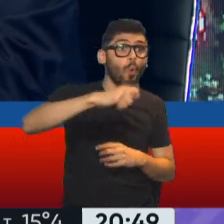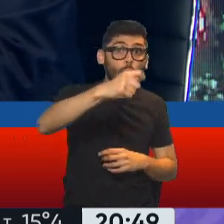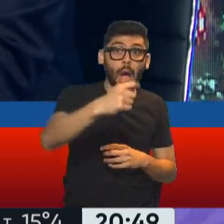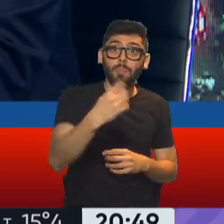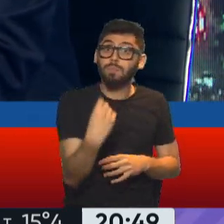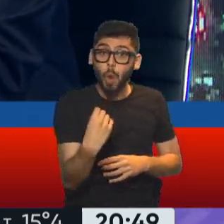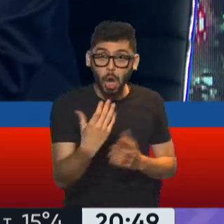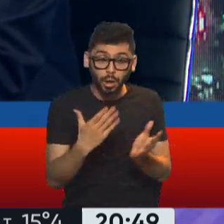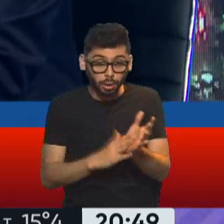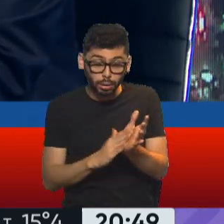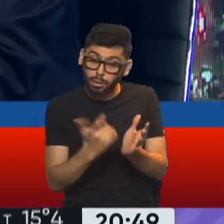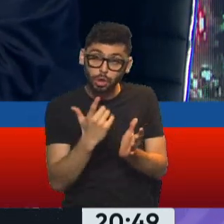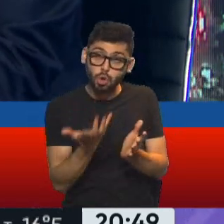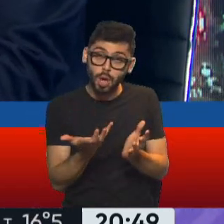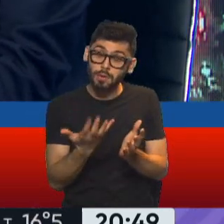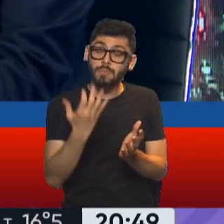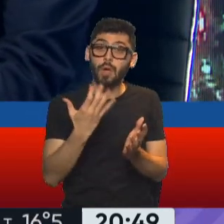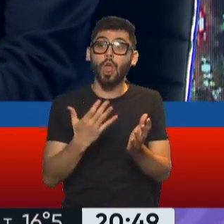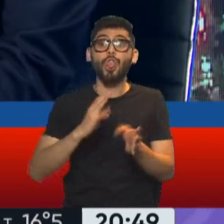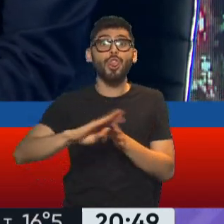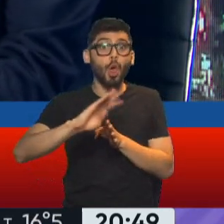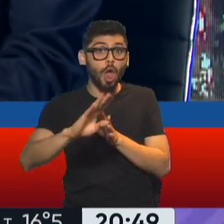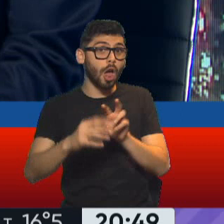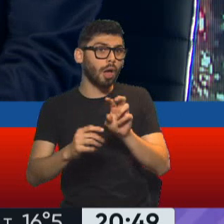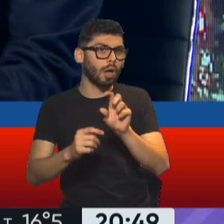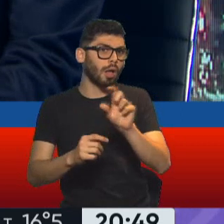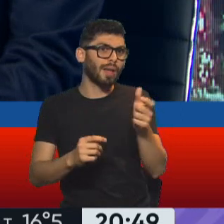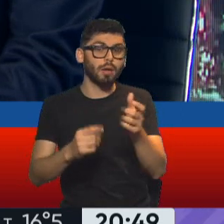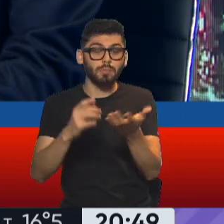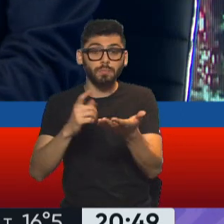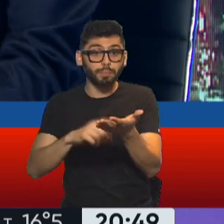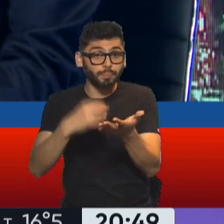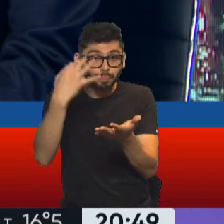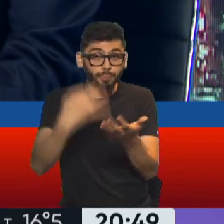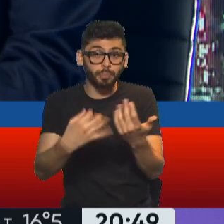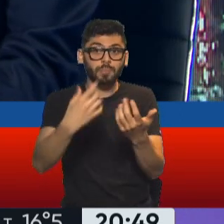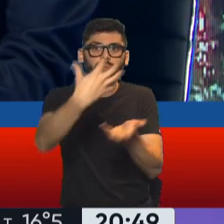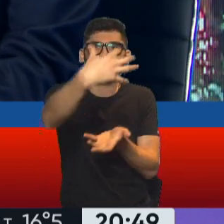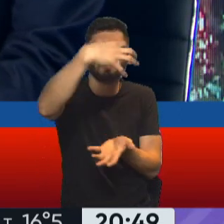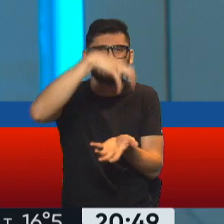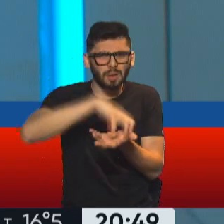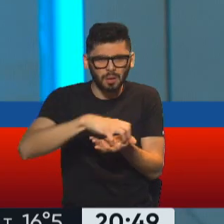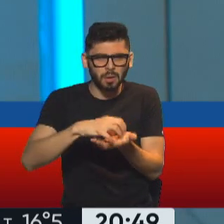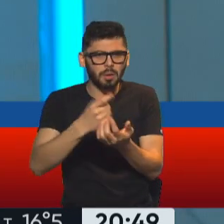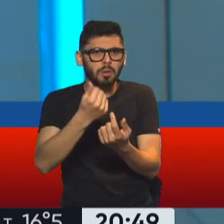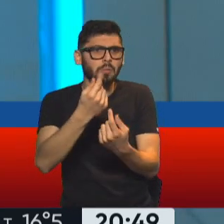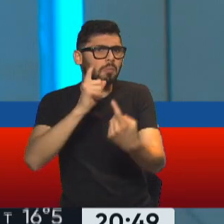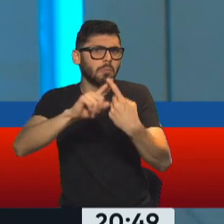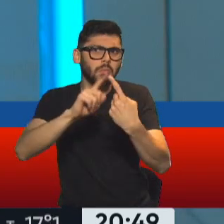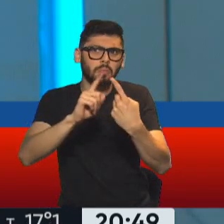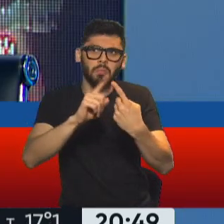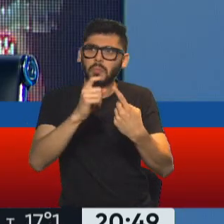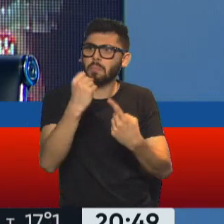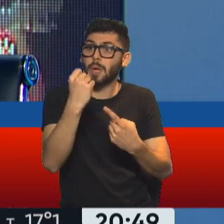documentada, que se dolarizó cuando el contrato y la operación de las concesiones no tiene ningún componente de